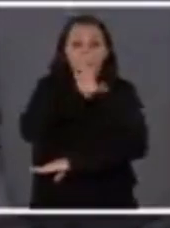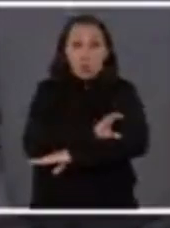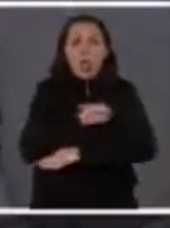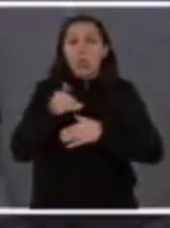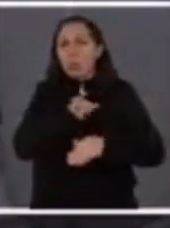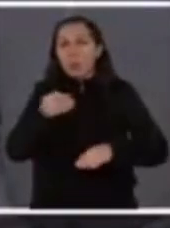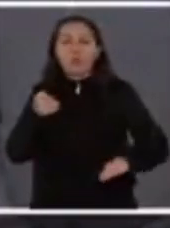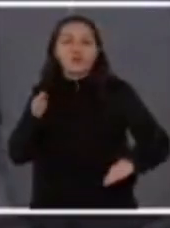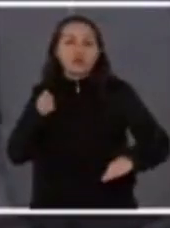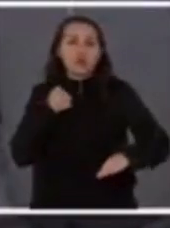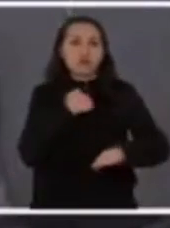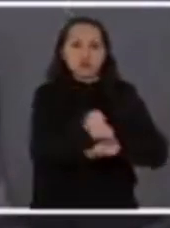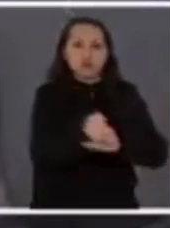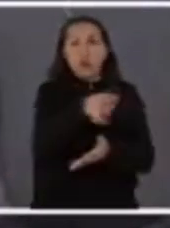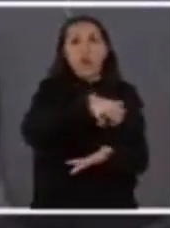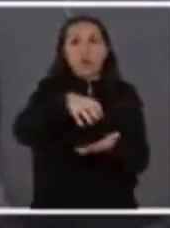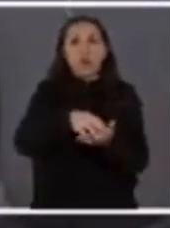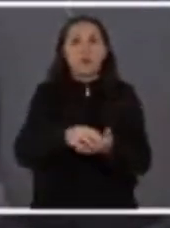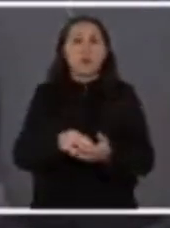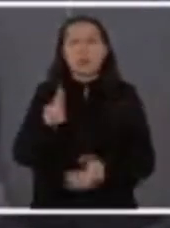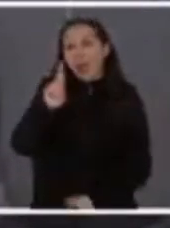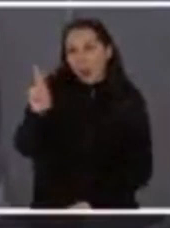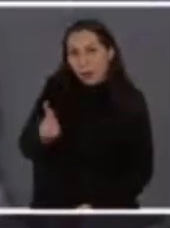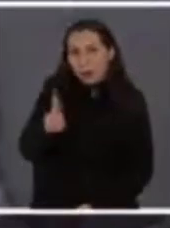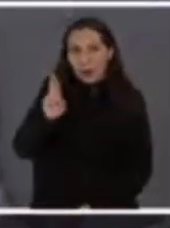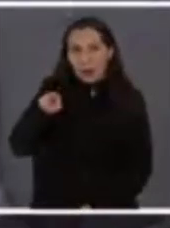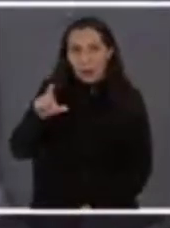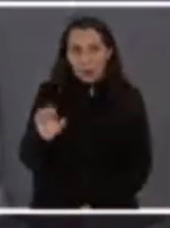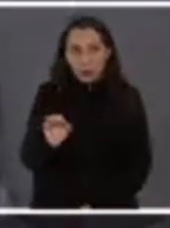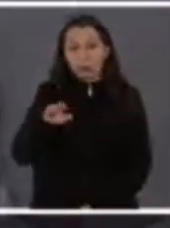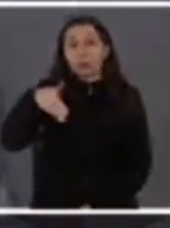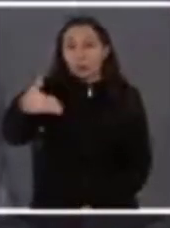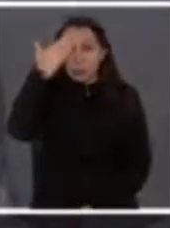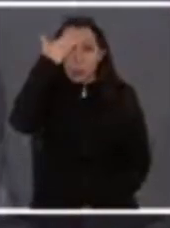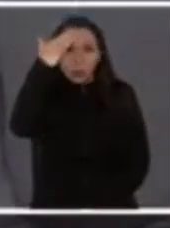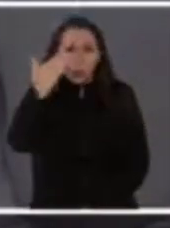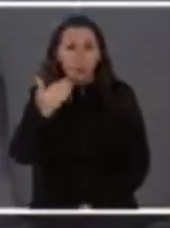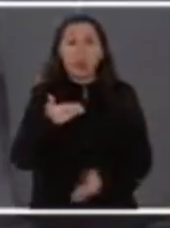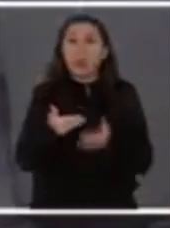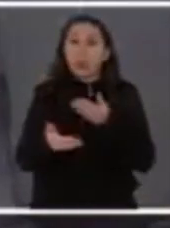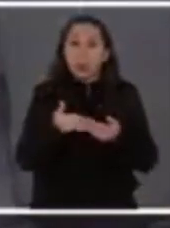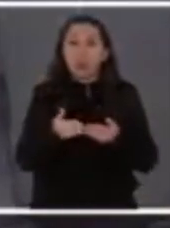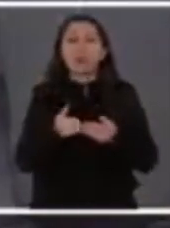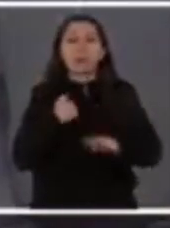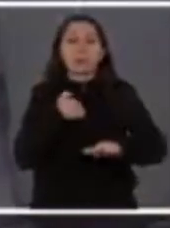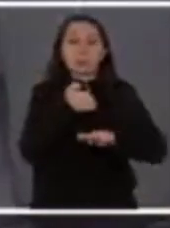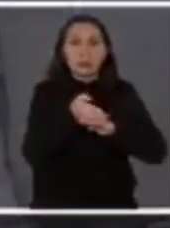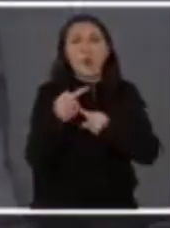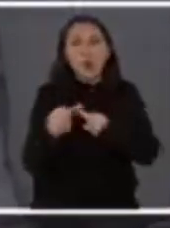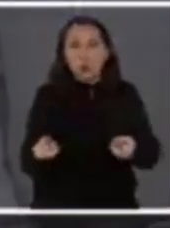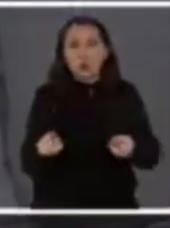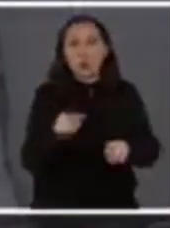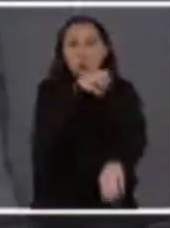nos vamos a trasladar a la comuna de Rengo y durante los próximos días vamos a estar en las